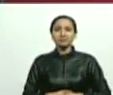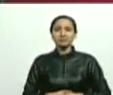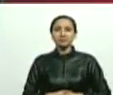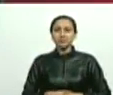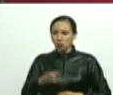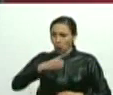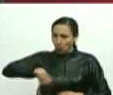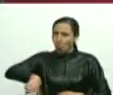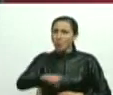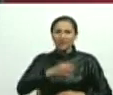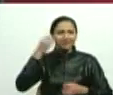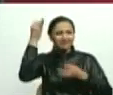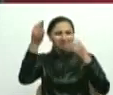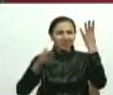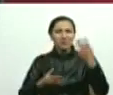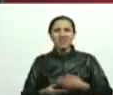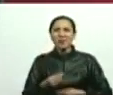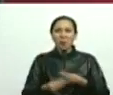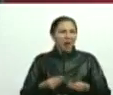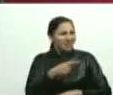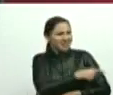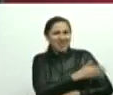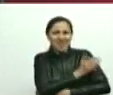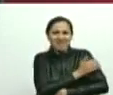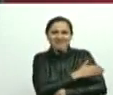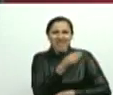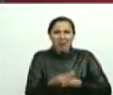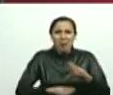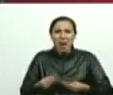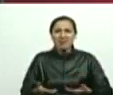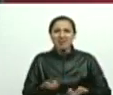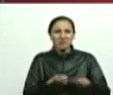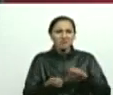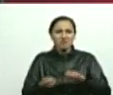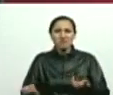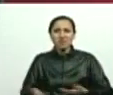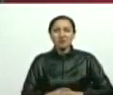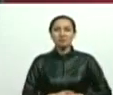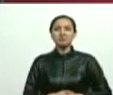¿Ustedes se imaginan qué harían ellos con esas gobernaciones y alcaldías?